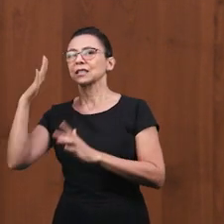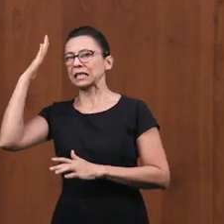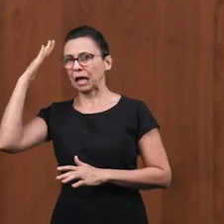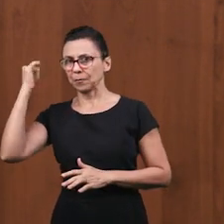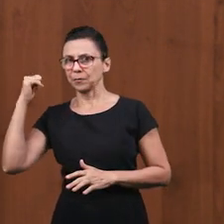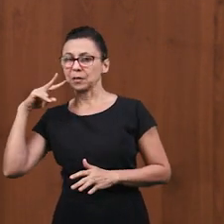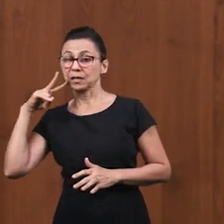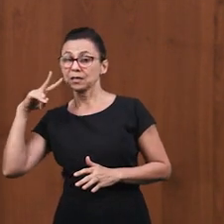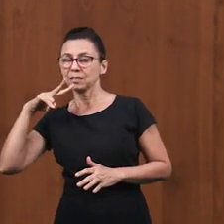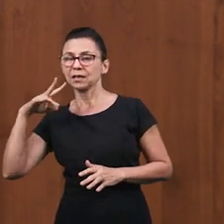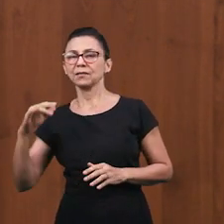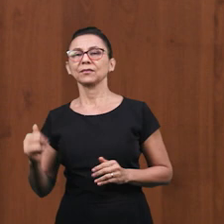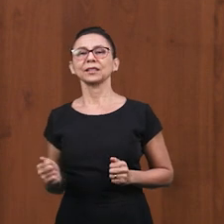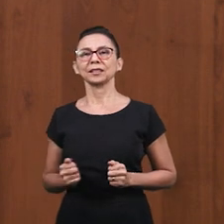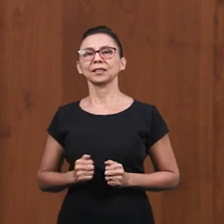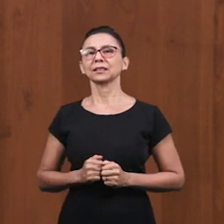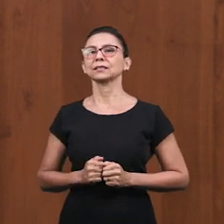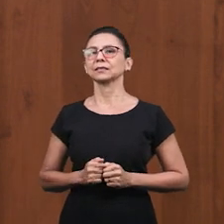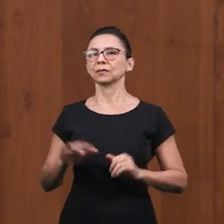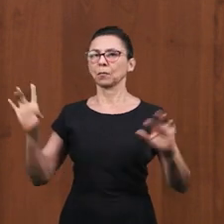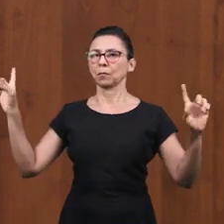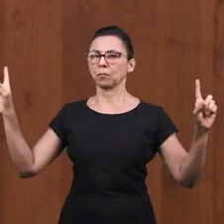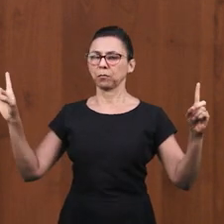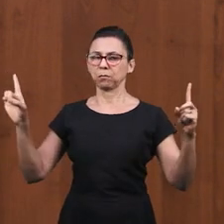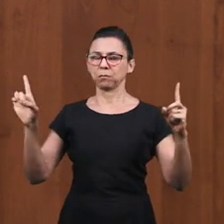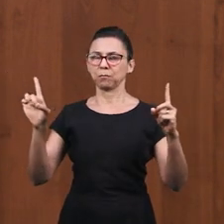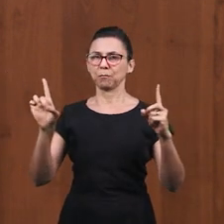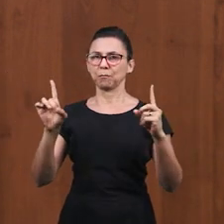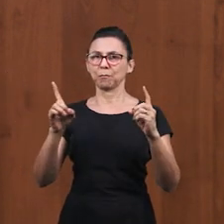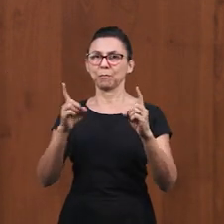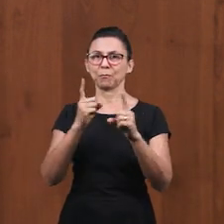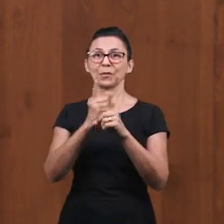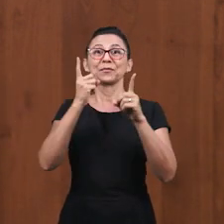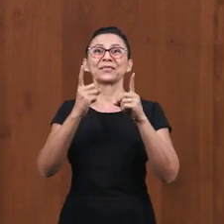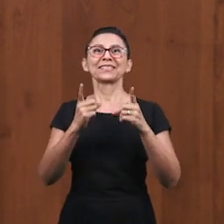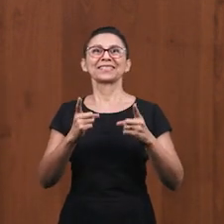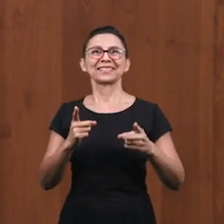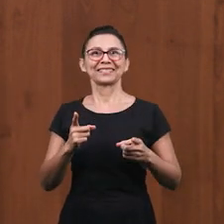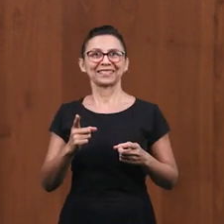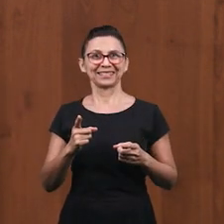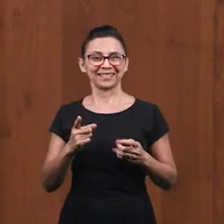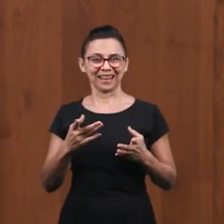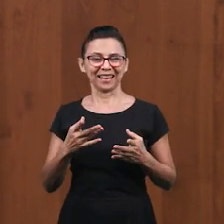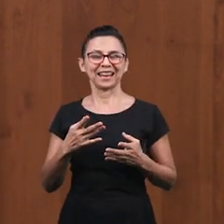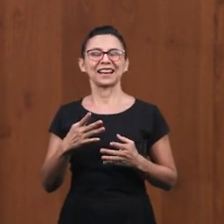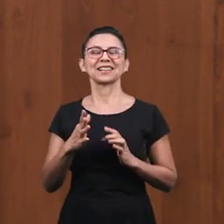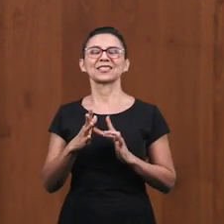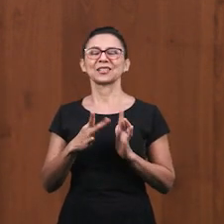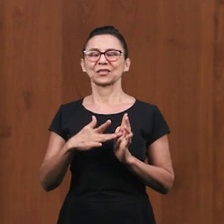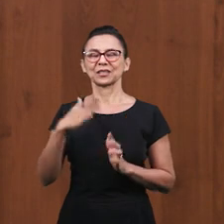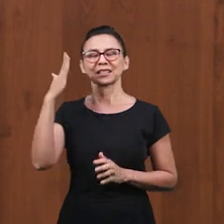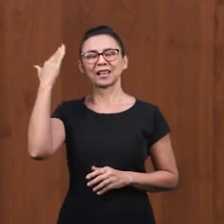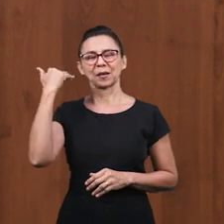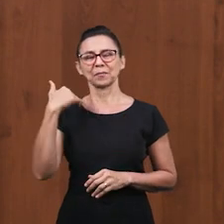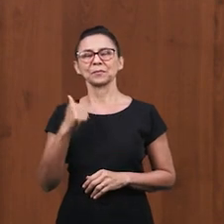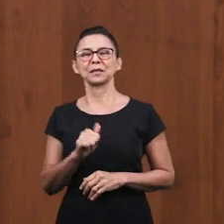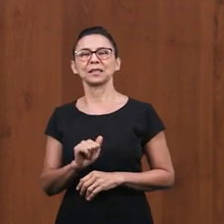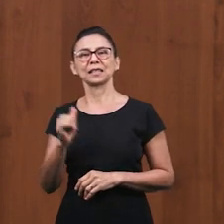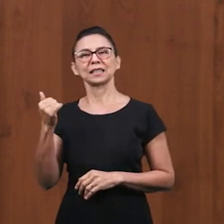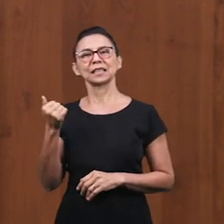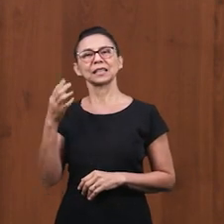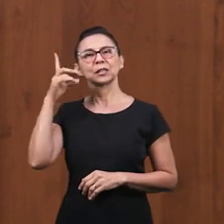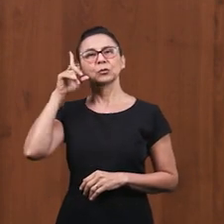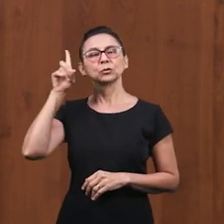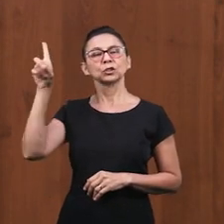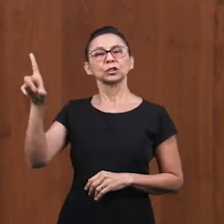no sabemos qué va a suceder, pero Jesús sabía. En el plan profético de Dios, aquel día era el